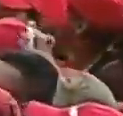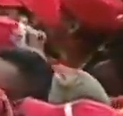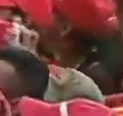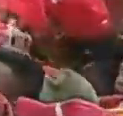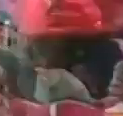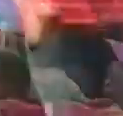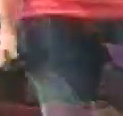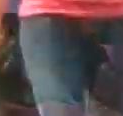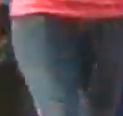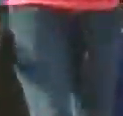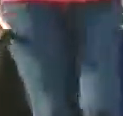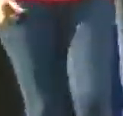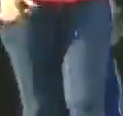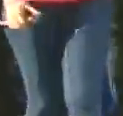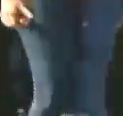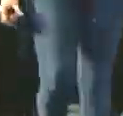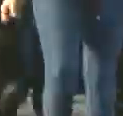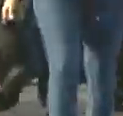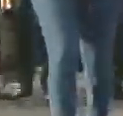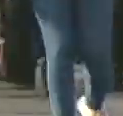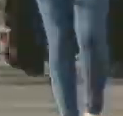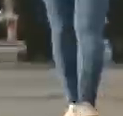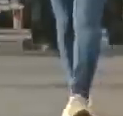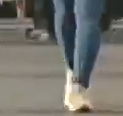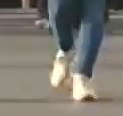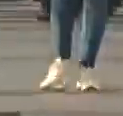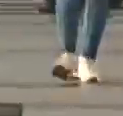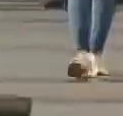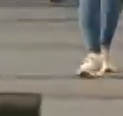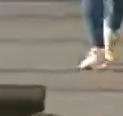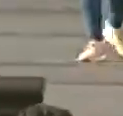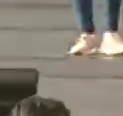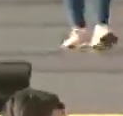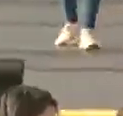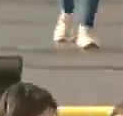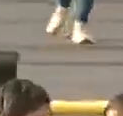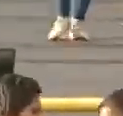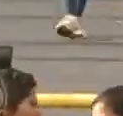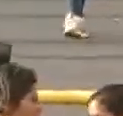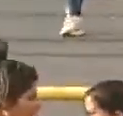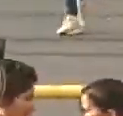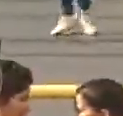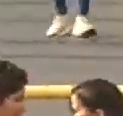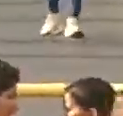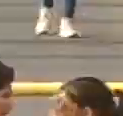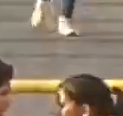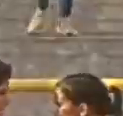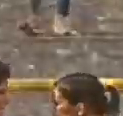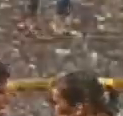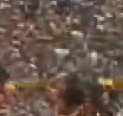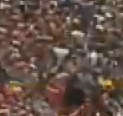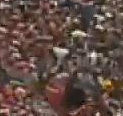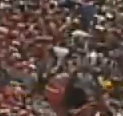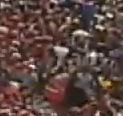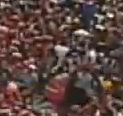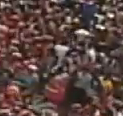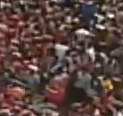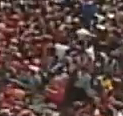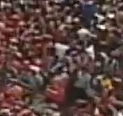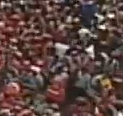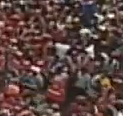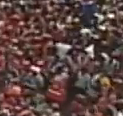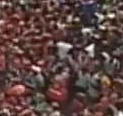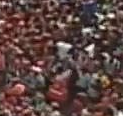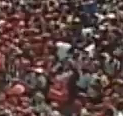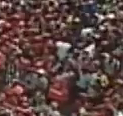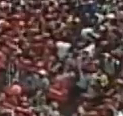Maturín, estado Monagas, el candidato del Frente Amplio de la Patria, Nicolás Maduro Moros, ha dicho que está seguro